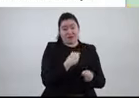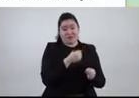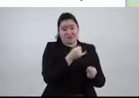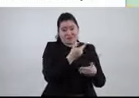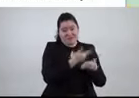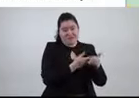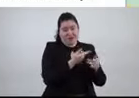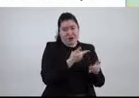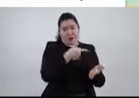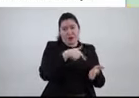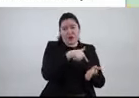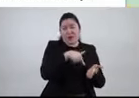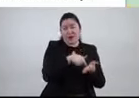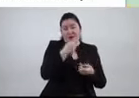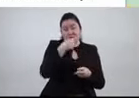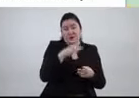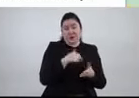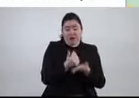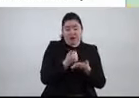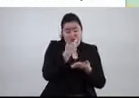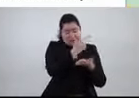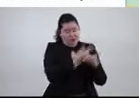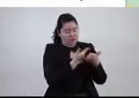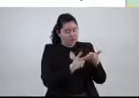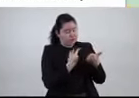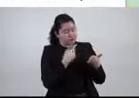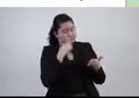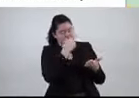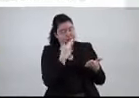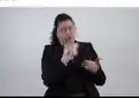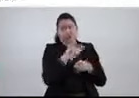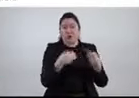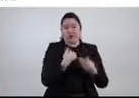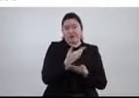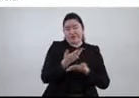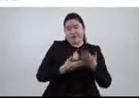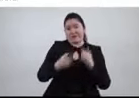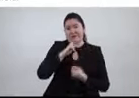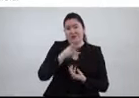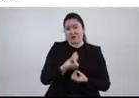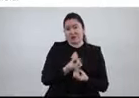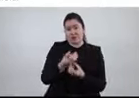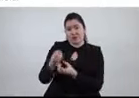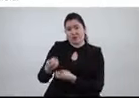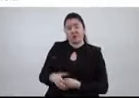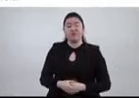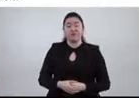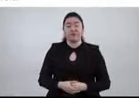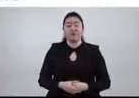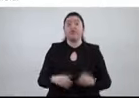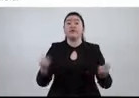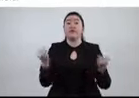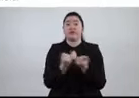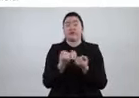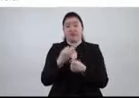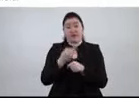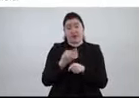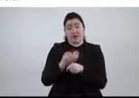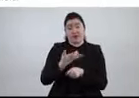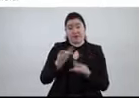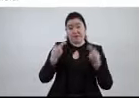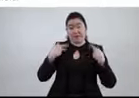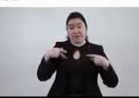asignación, ya que nos permite hacer la contabilidad y darles un mejor servicio a todos. Siguiente. También, en este caso, hay